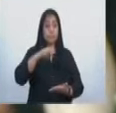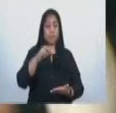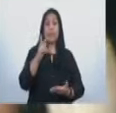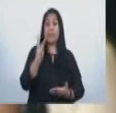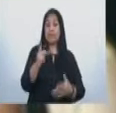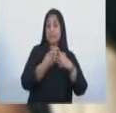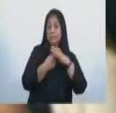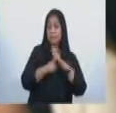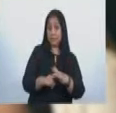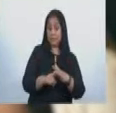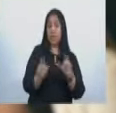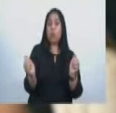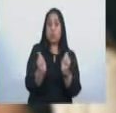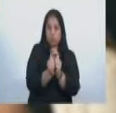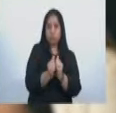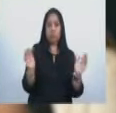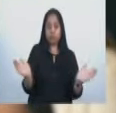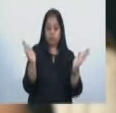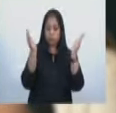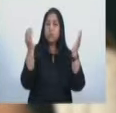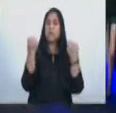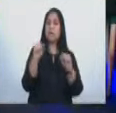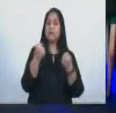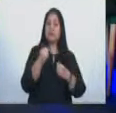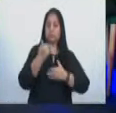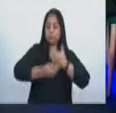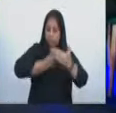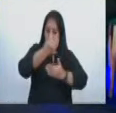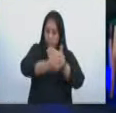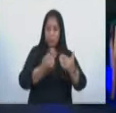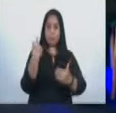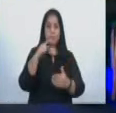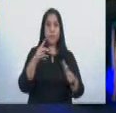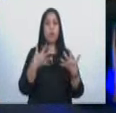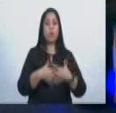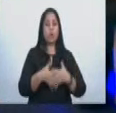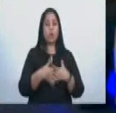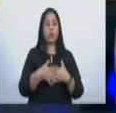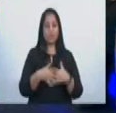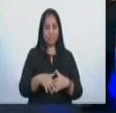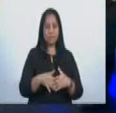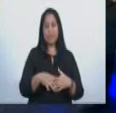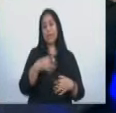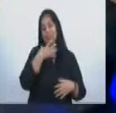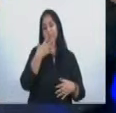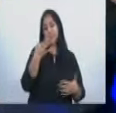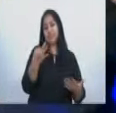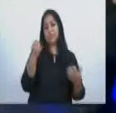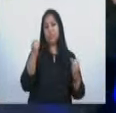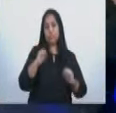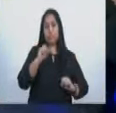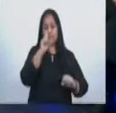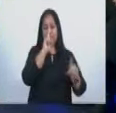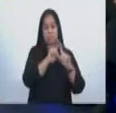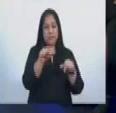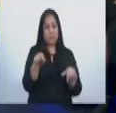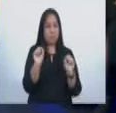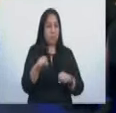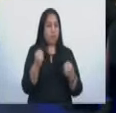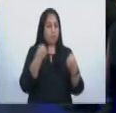y empezar juntos a construir un camino para una industria que efectivamente si logr